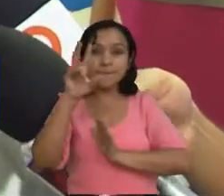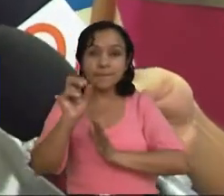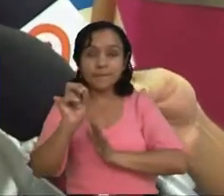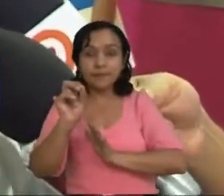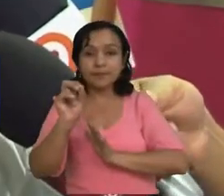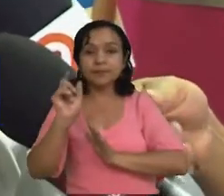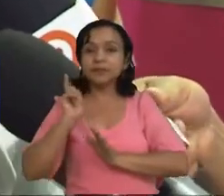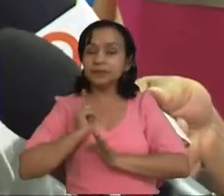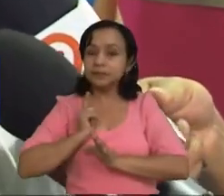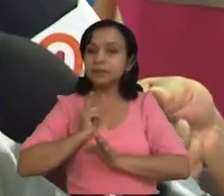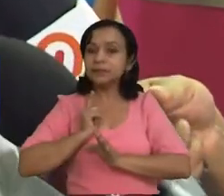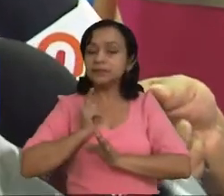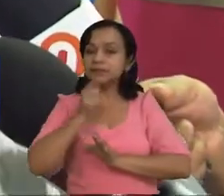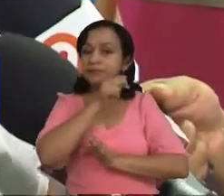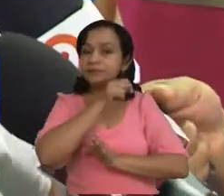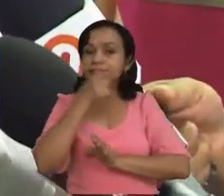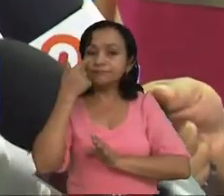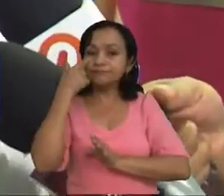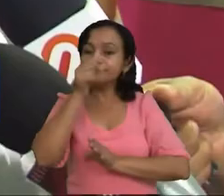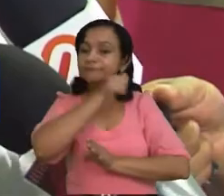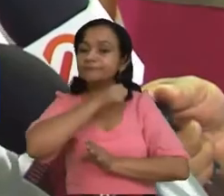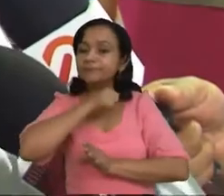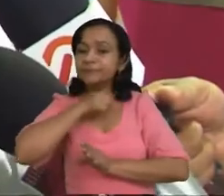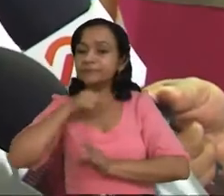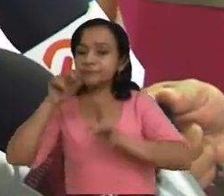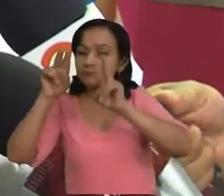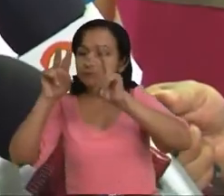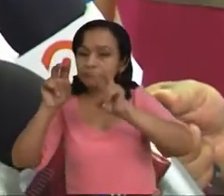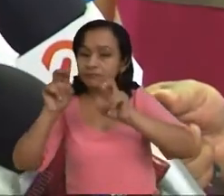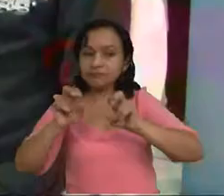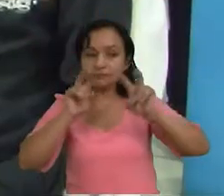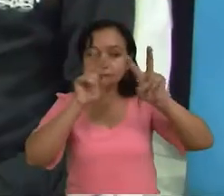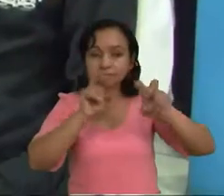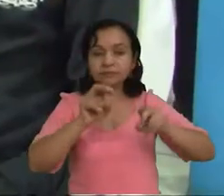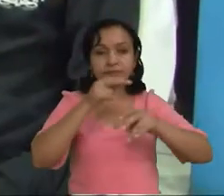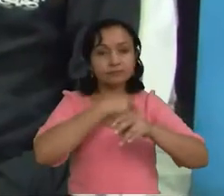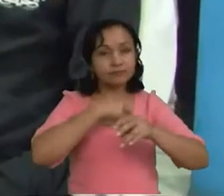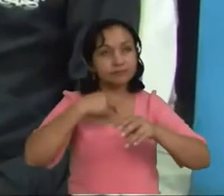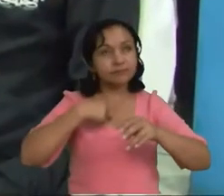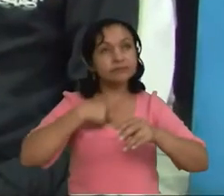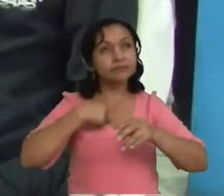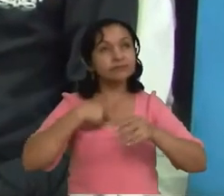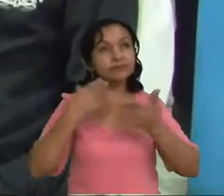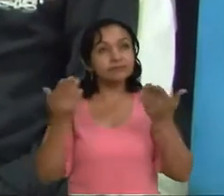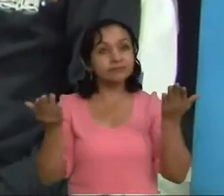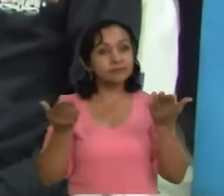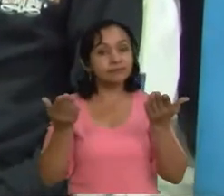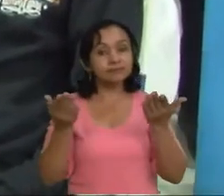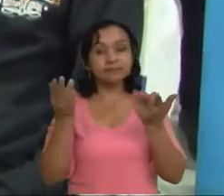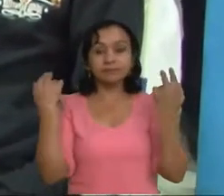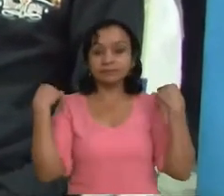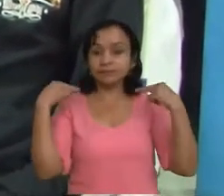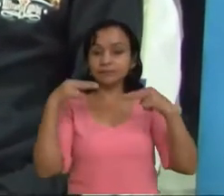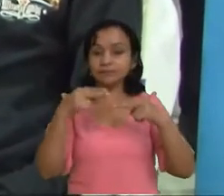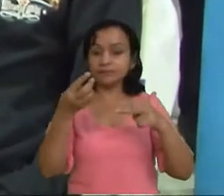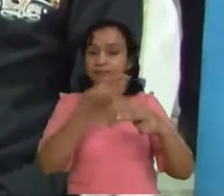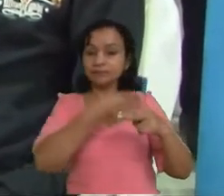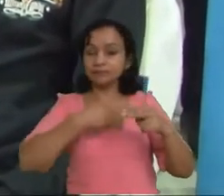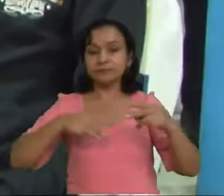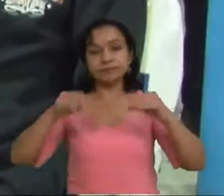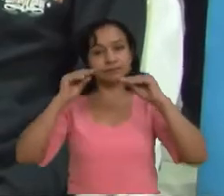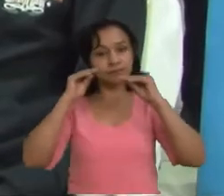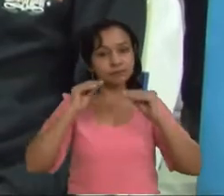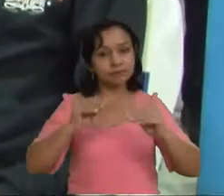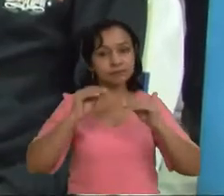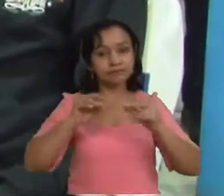pues en un proceso de examinaciones, le decimos nosotros, como las que se llevan actualmente a cabo con docentes del MINET, para que